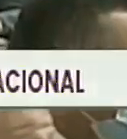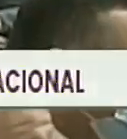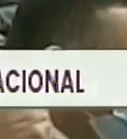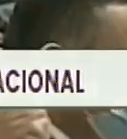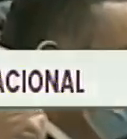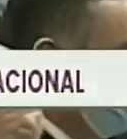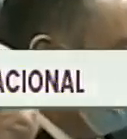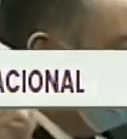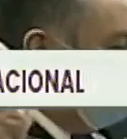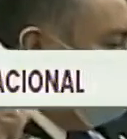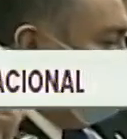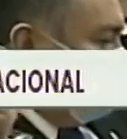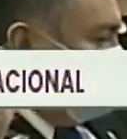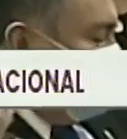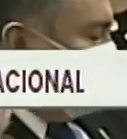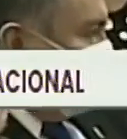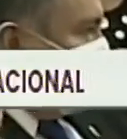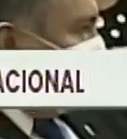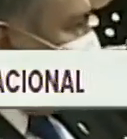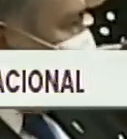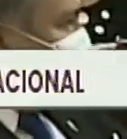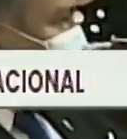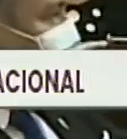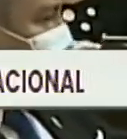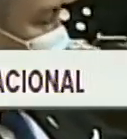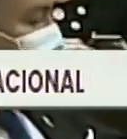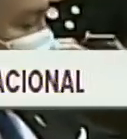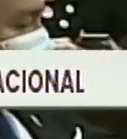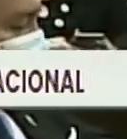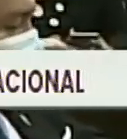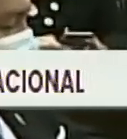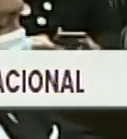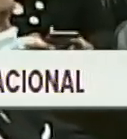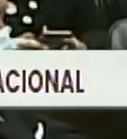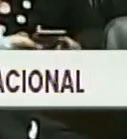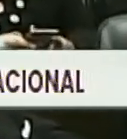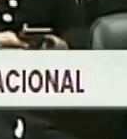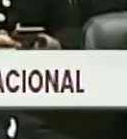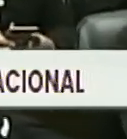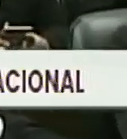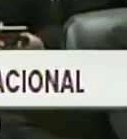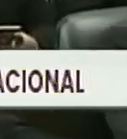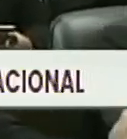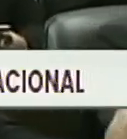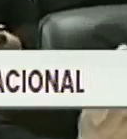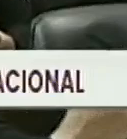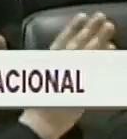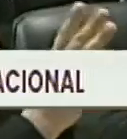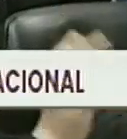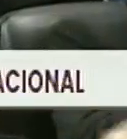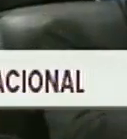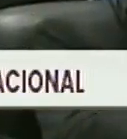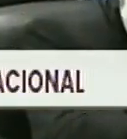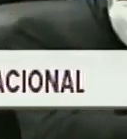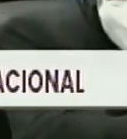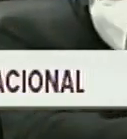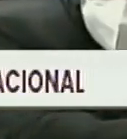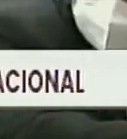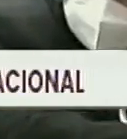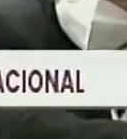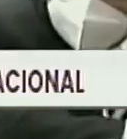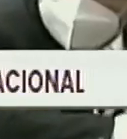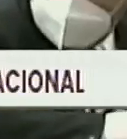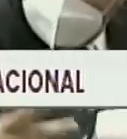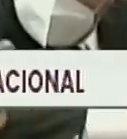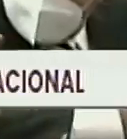lo establecen el marco jurídico venezolano, 10 integrantes de la sociedad civil que tuvieron a